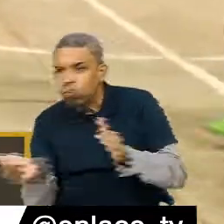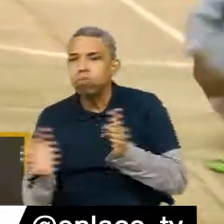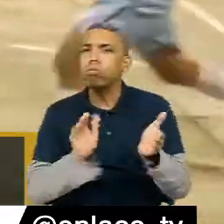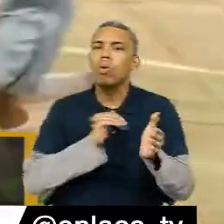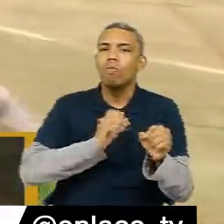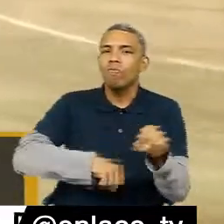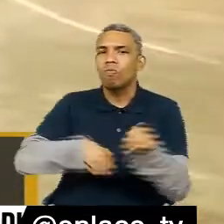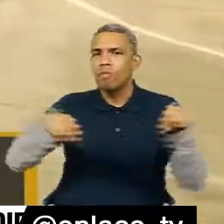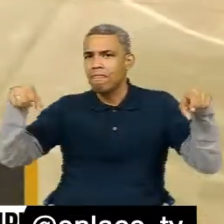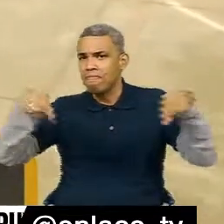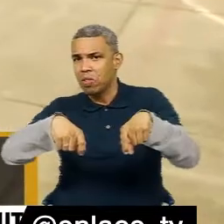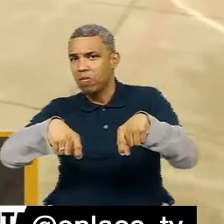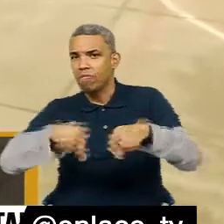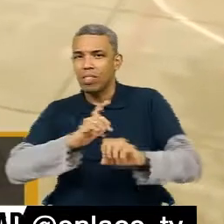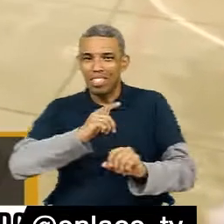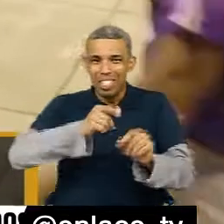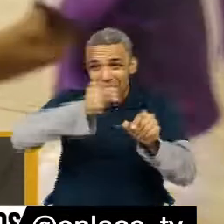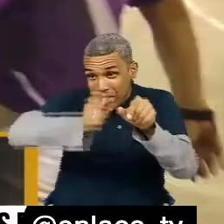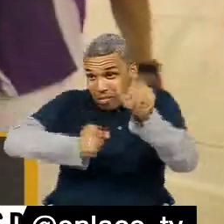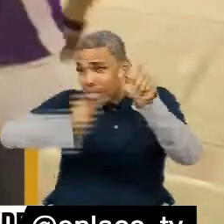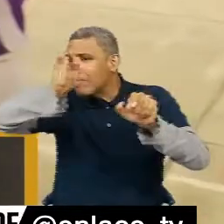aquí en Barrancabermeja. Los invito